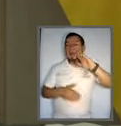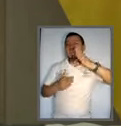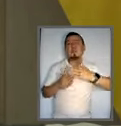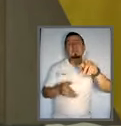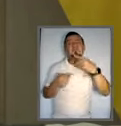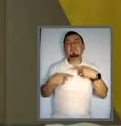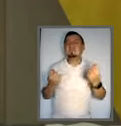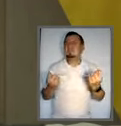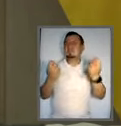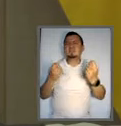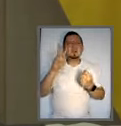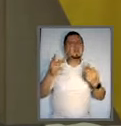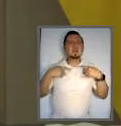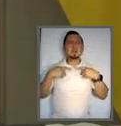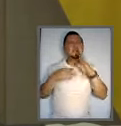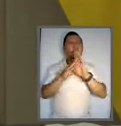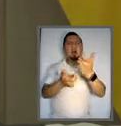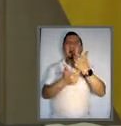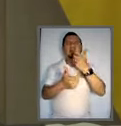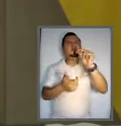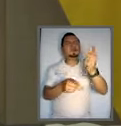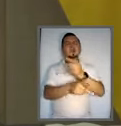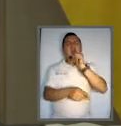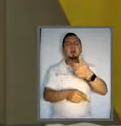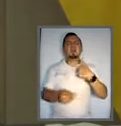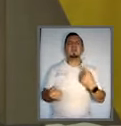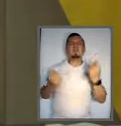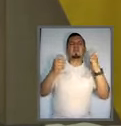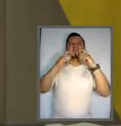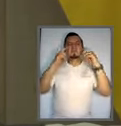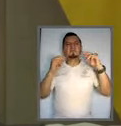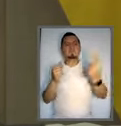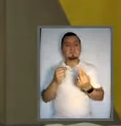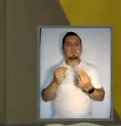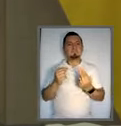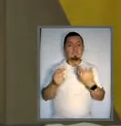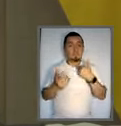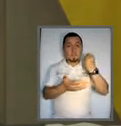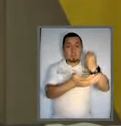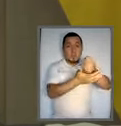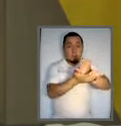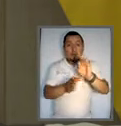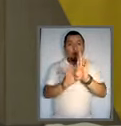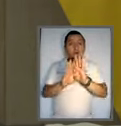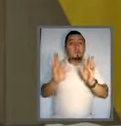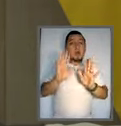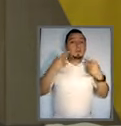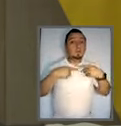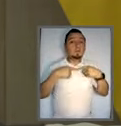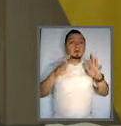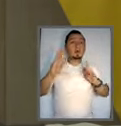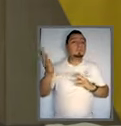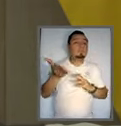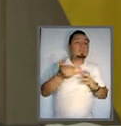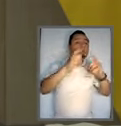hay. Y pues lo que hacemos nosotros es invitarlos a que se entienda que el gobierno no puede andar atrás de la gente para